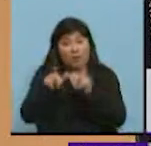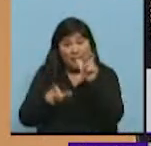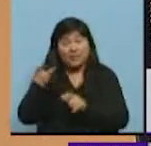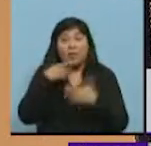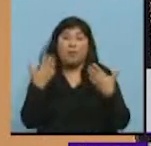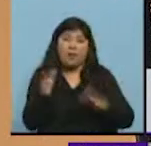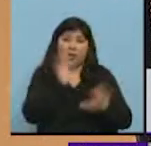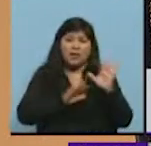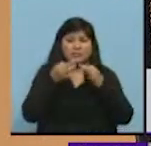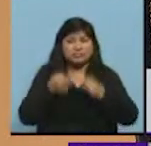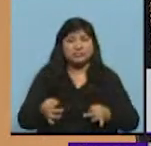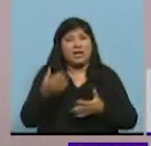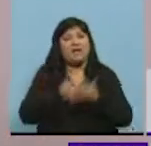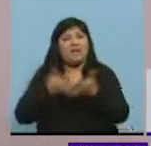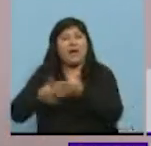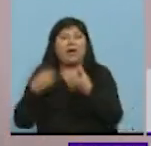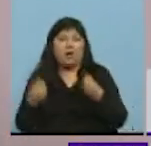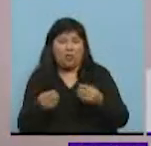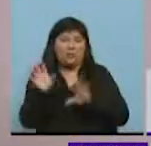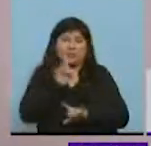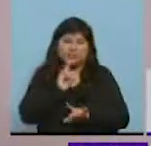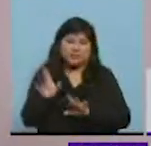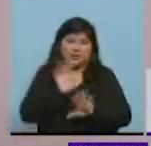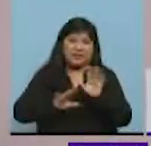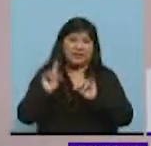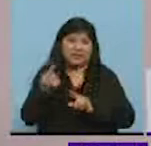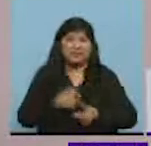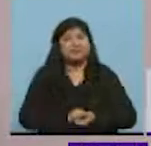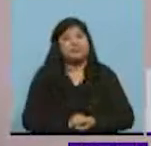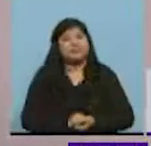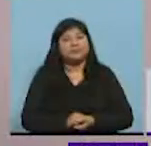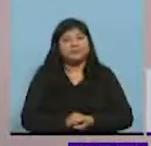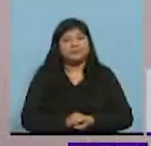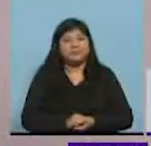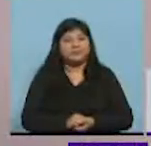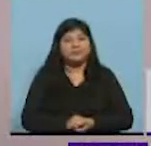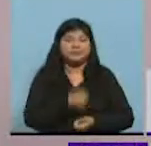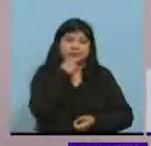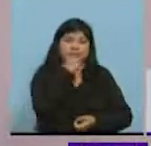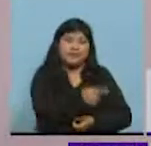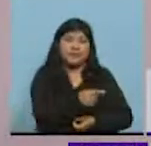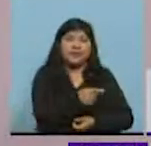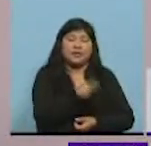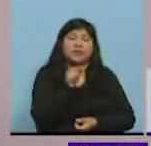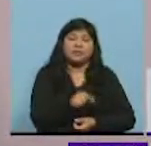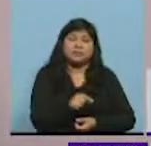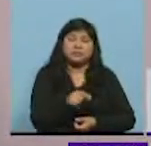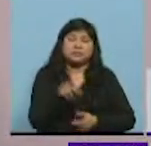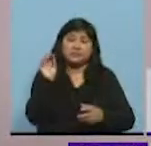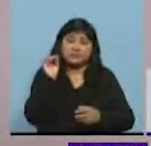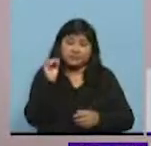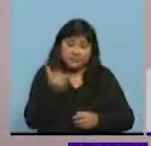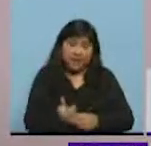acomodar para abonar las facturas en la última gabriela hay un barrio que se llama ara san juan sí